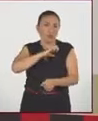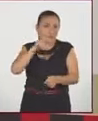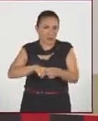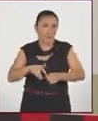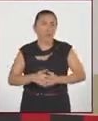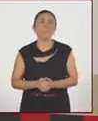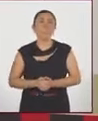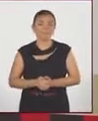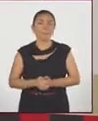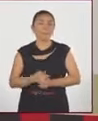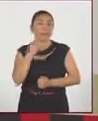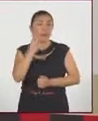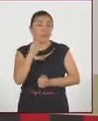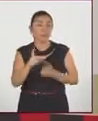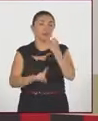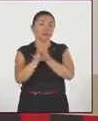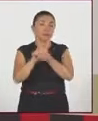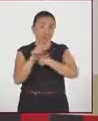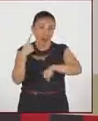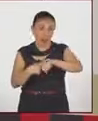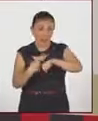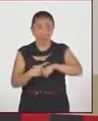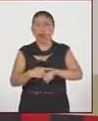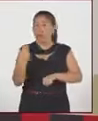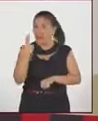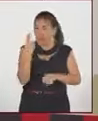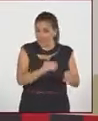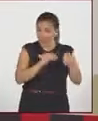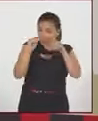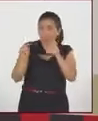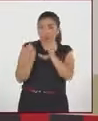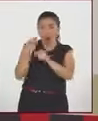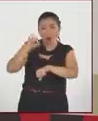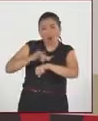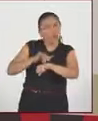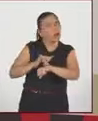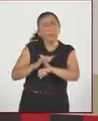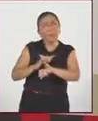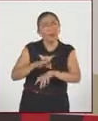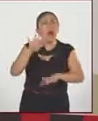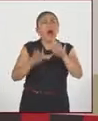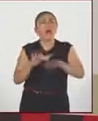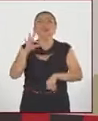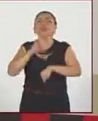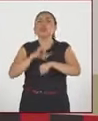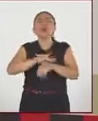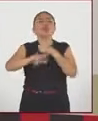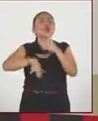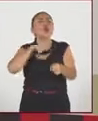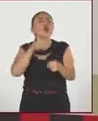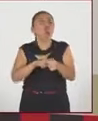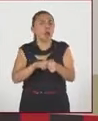comentaba, muchas de estas patologías no es necesario referir a un especialista, con un médico de primer contacto es suficiente.